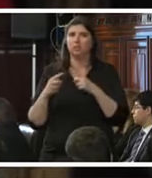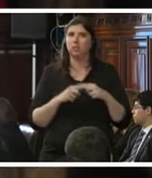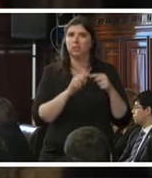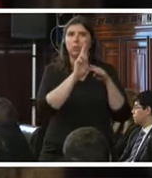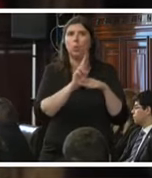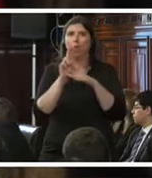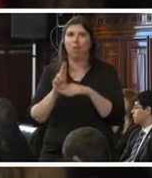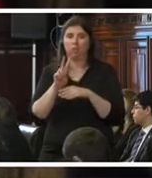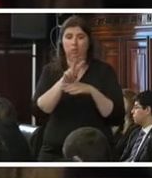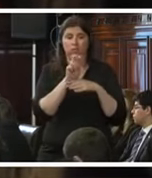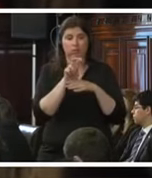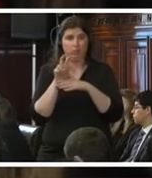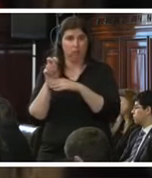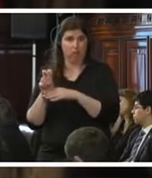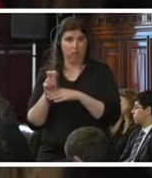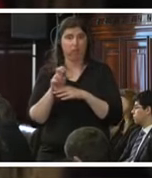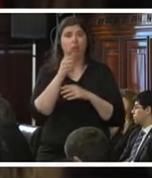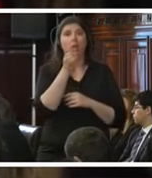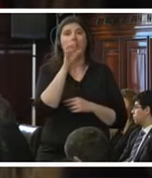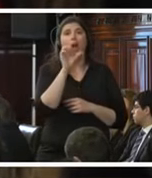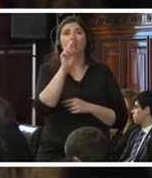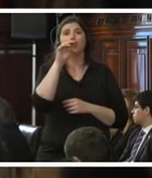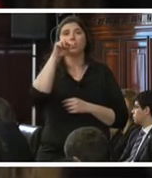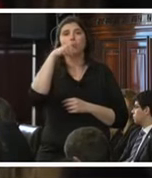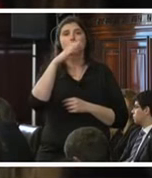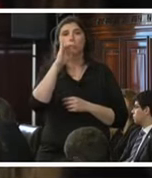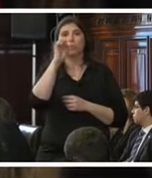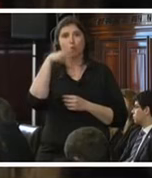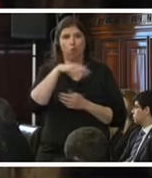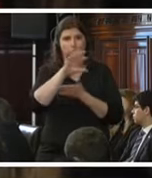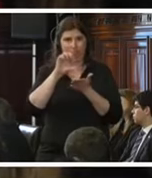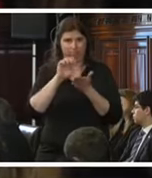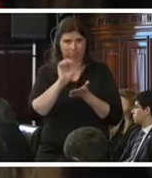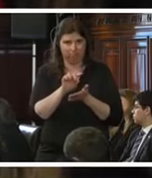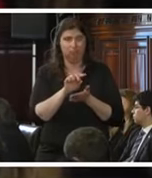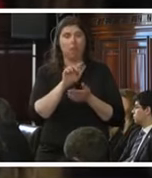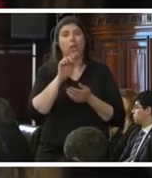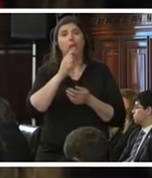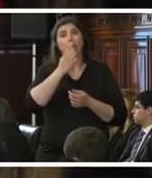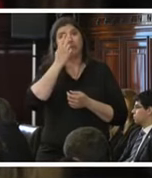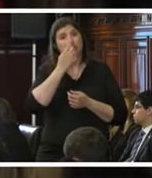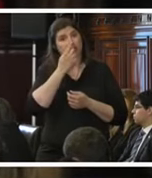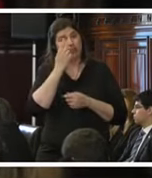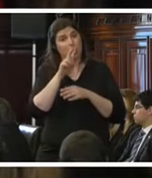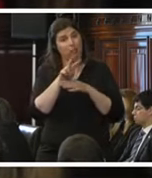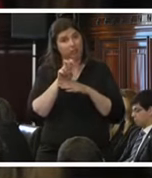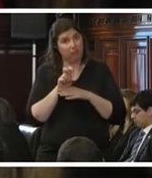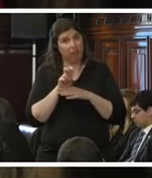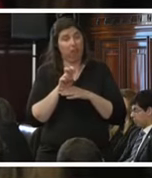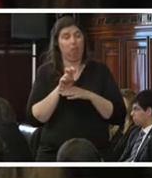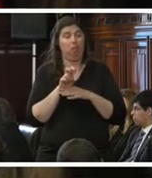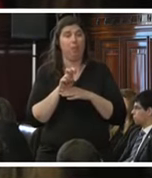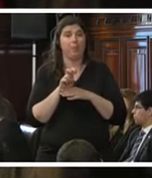fiscales de Asunción y Central. Es interés de la Fiscalía dar la